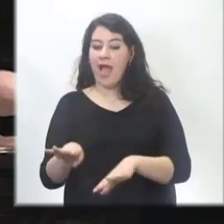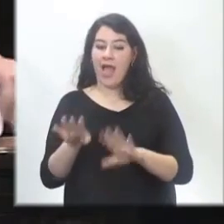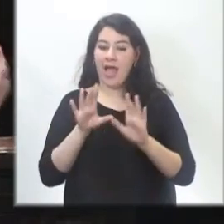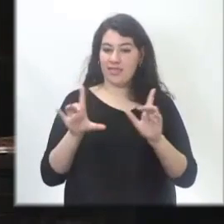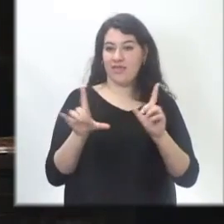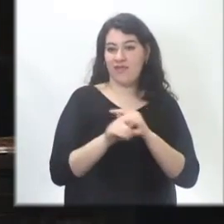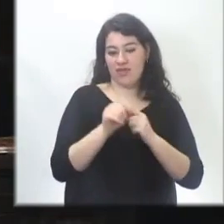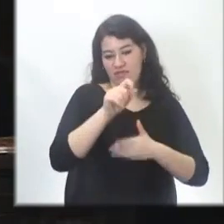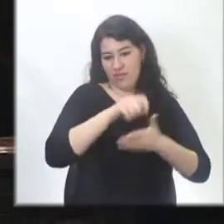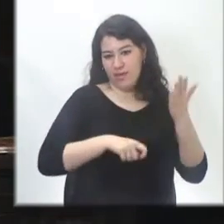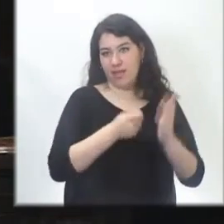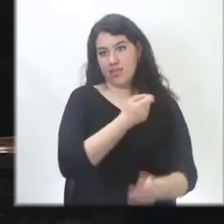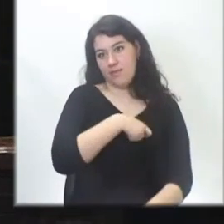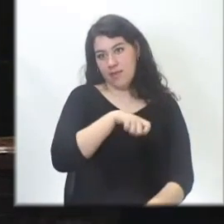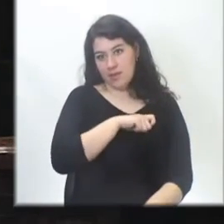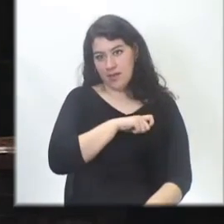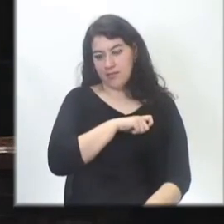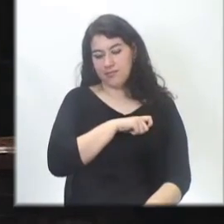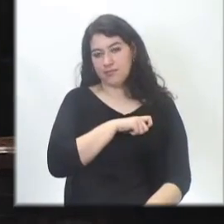con España.